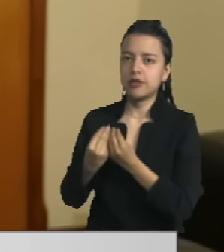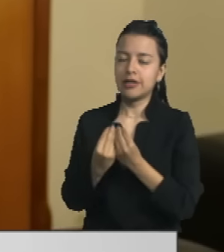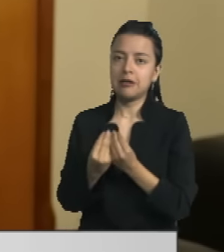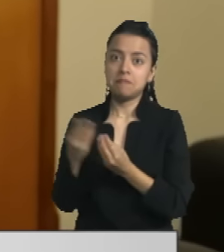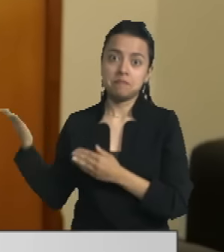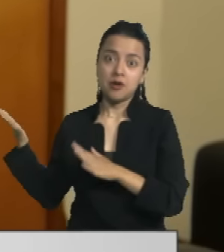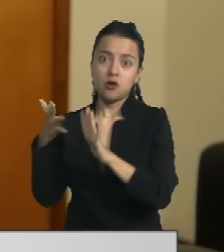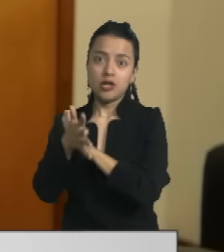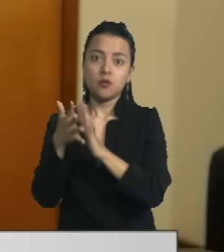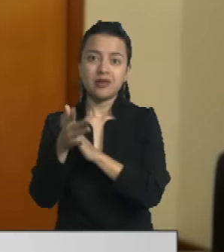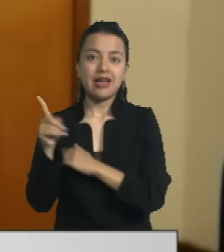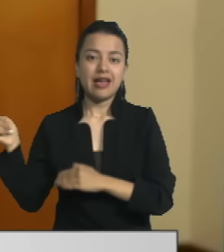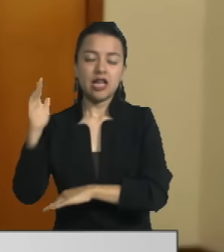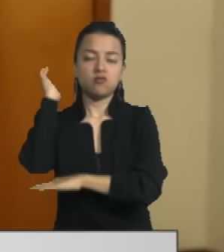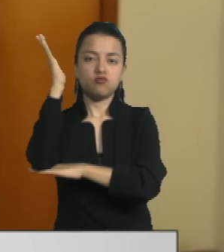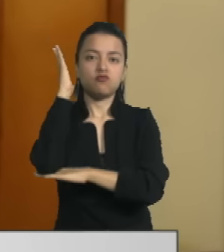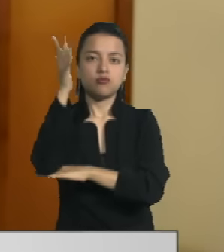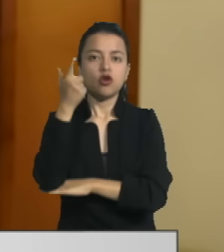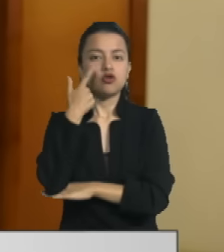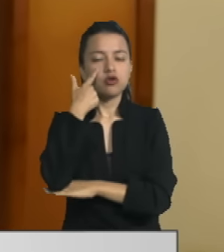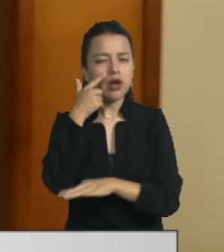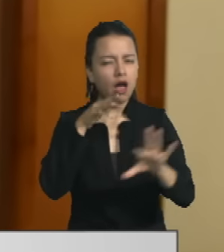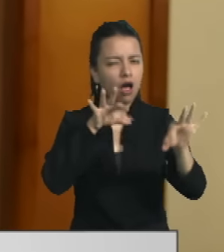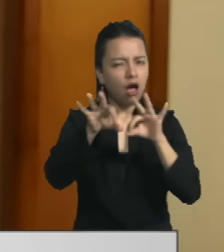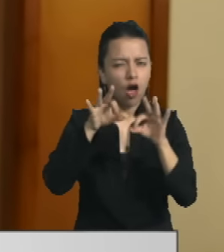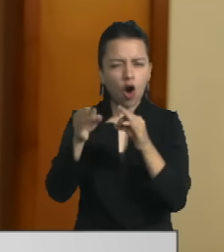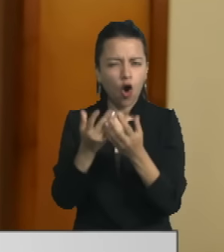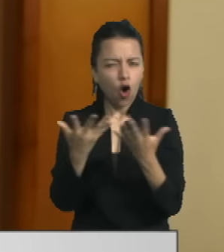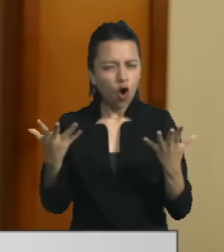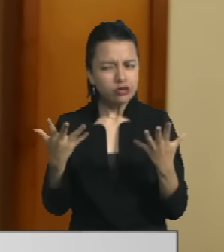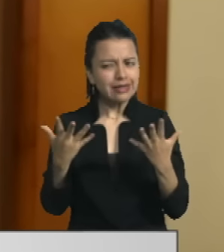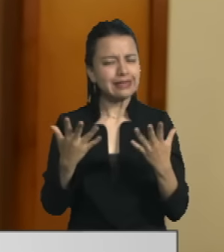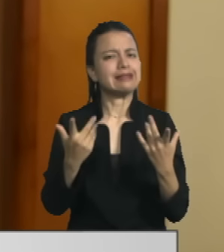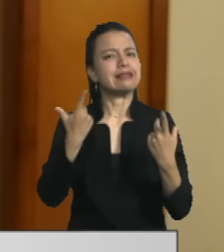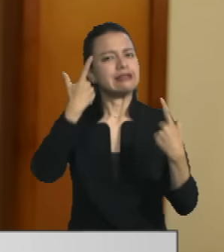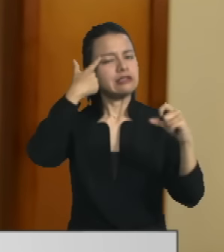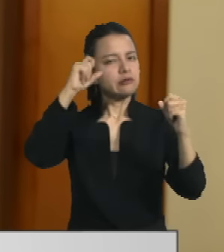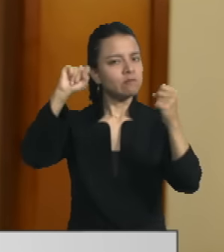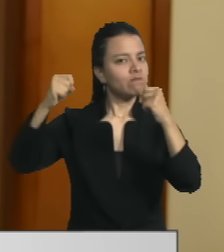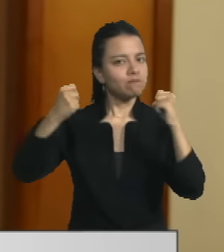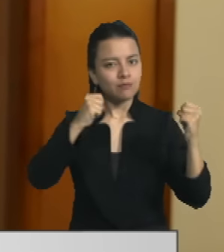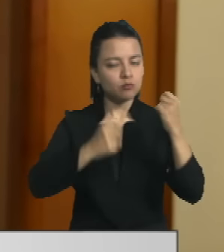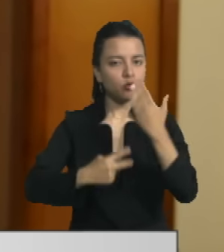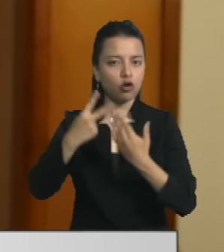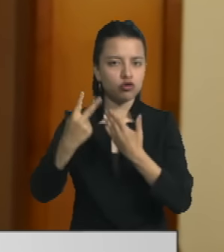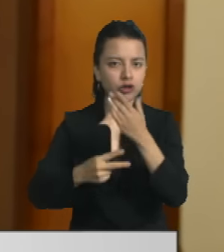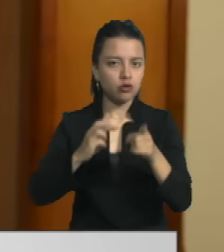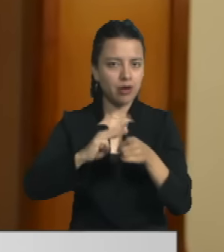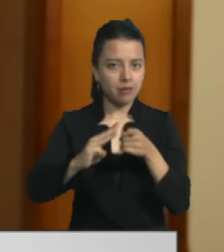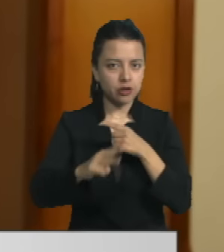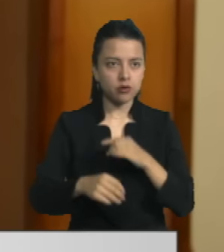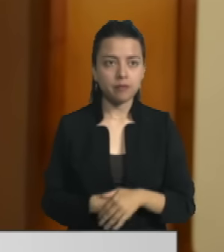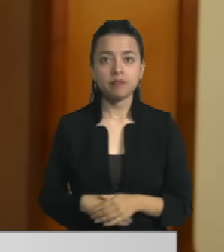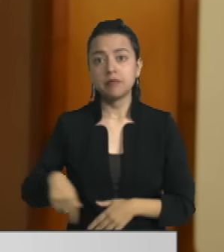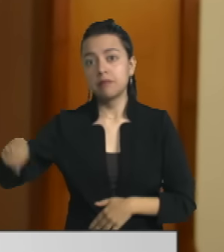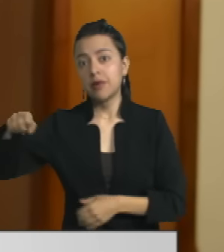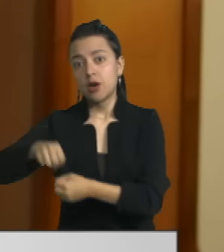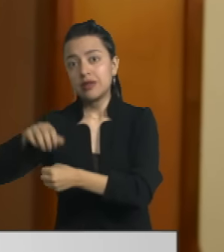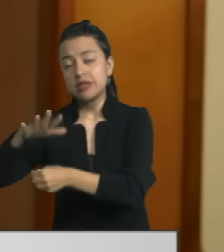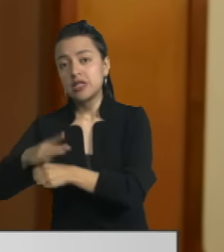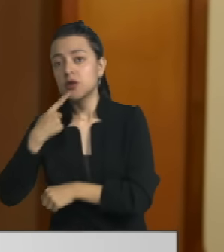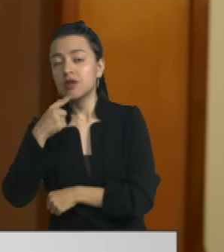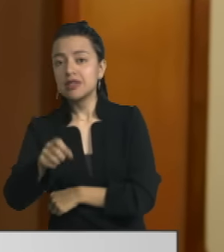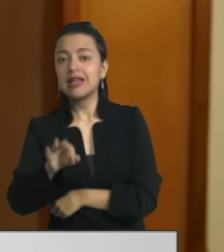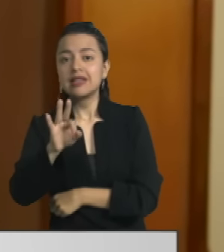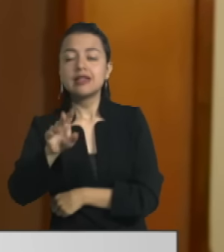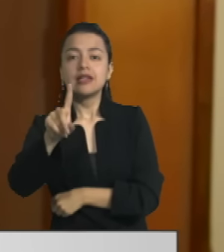distrital sobre los avances de la primera línea del metro de Bogotá que según la administración distrital Ya supera el 36 por en